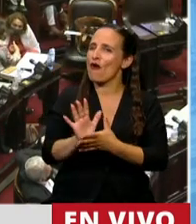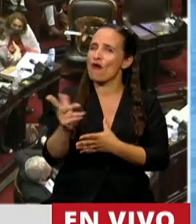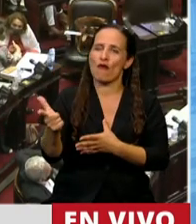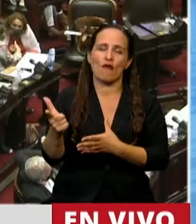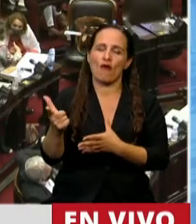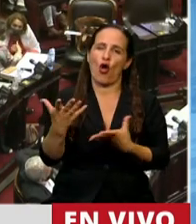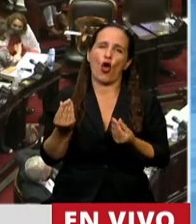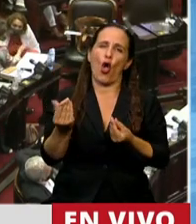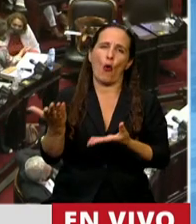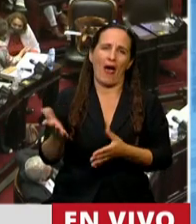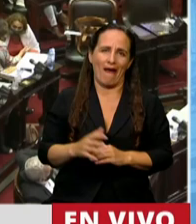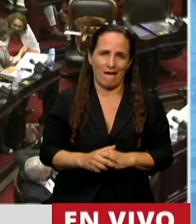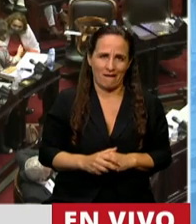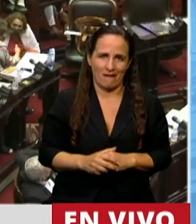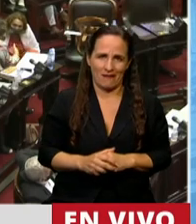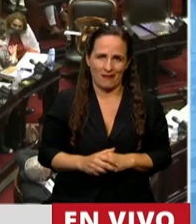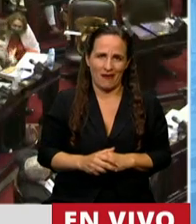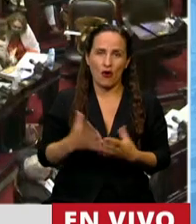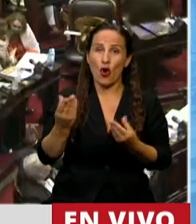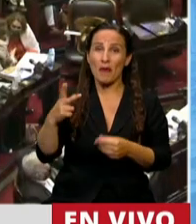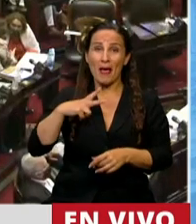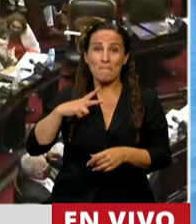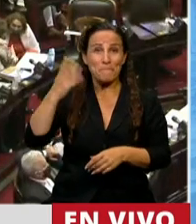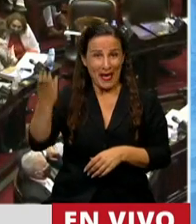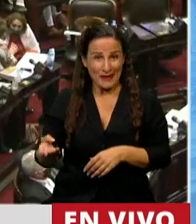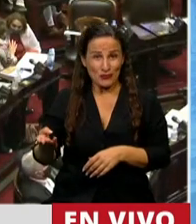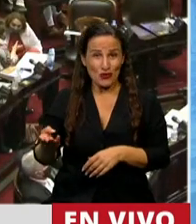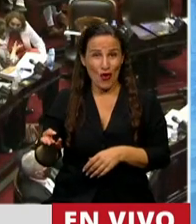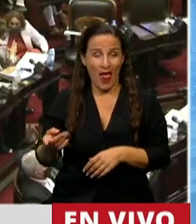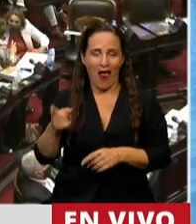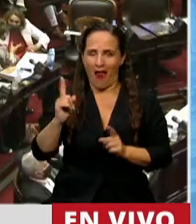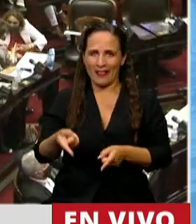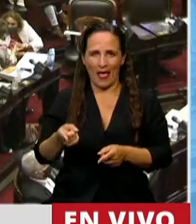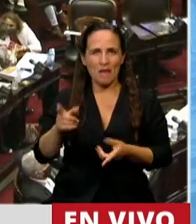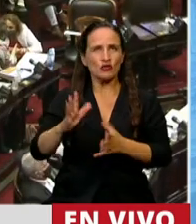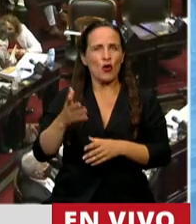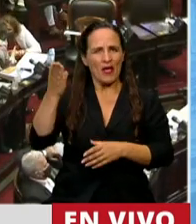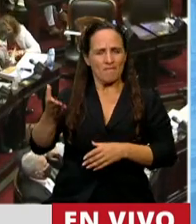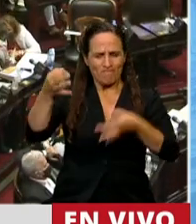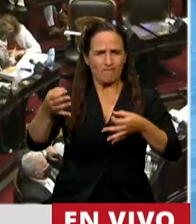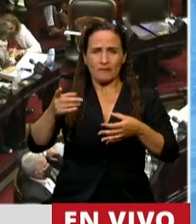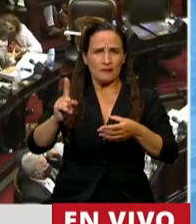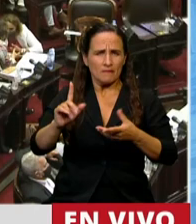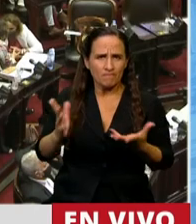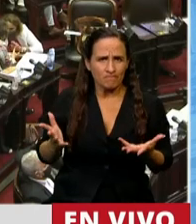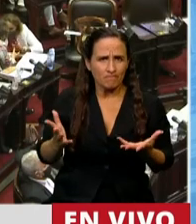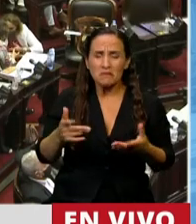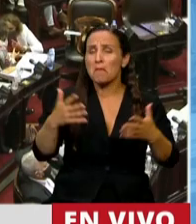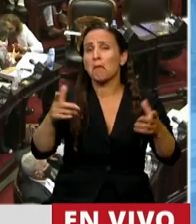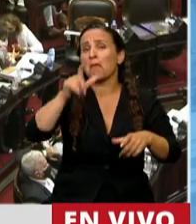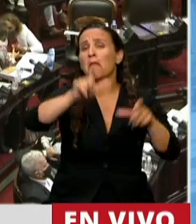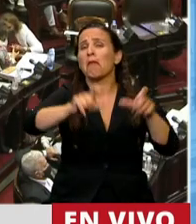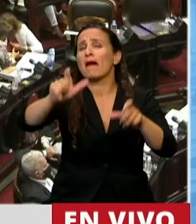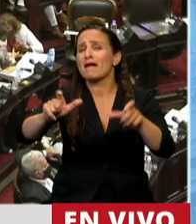señor presidente, de cobardía personal y de cobardía intelectual. Si alguien de esta Cámara tiene